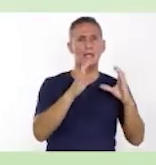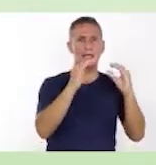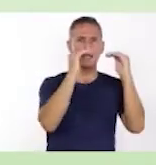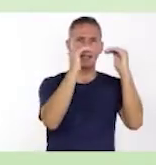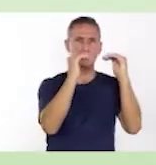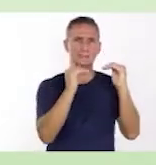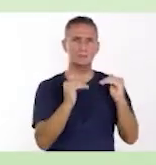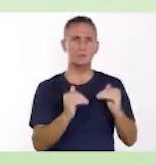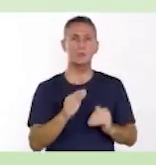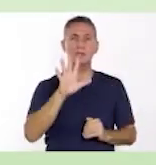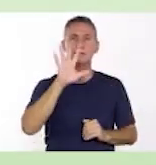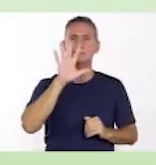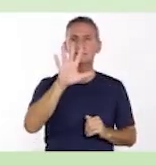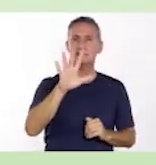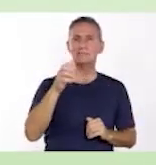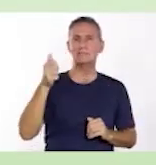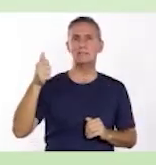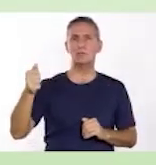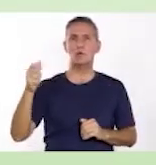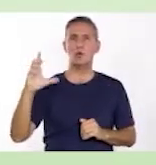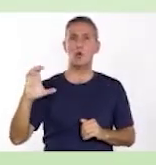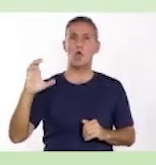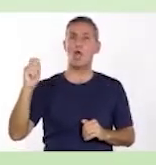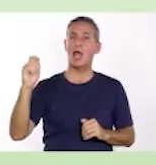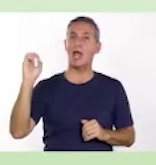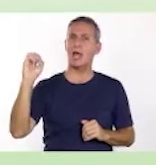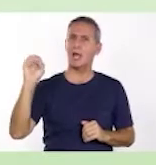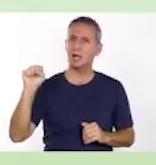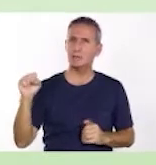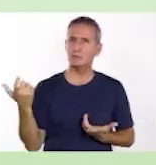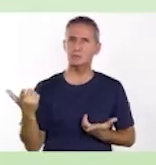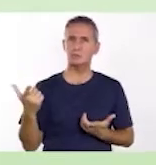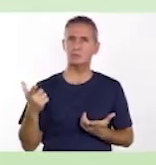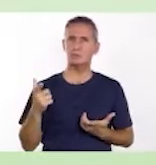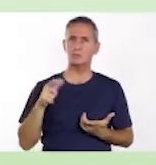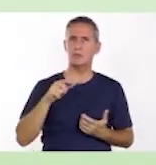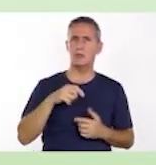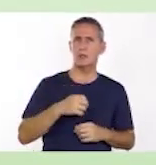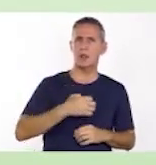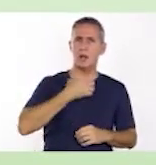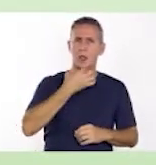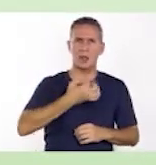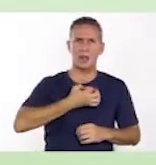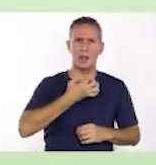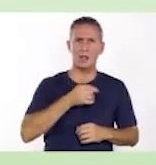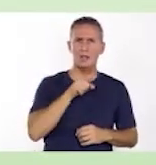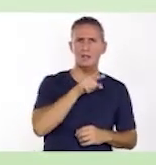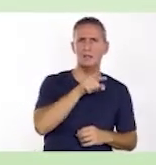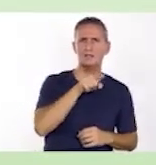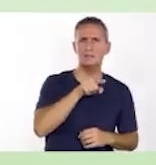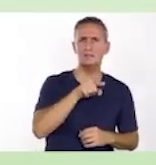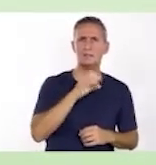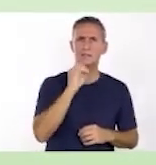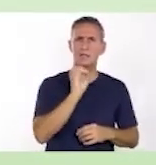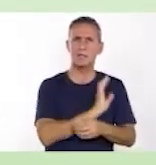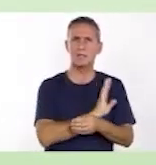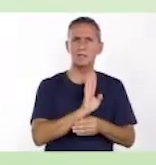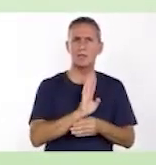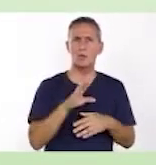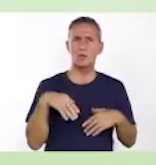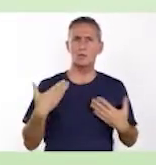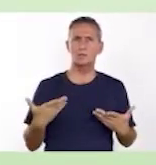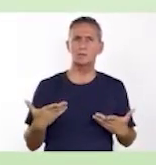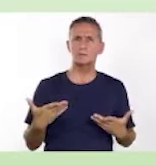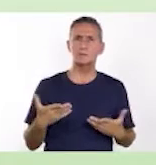5 actos. ¿Cuál va a ser el argumento de esta obra? Bueno, la obra se